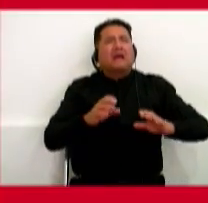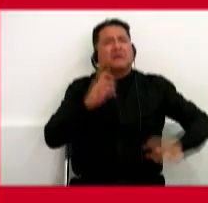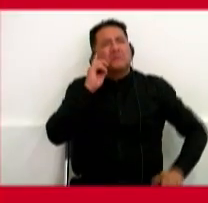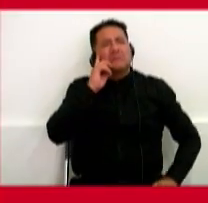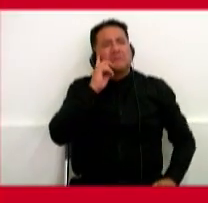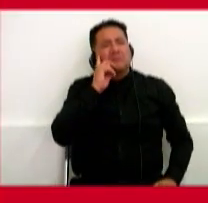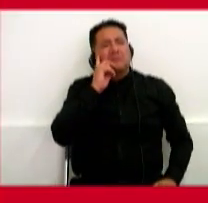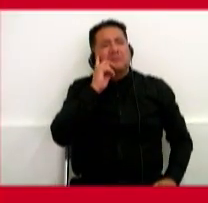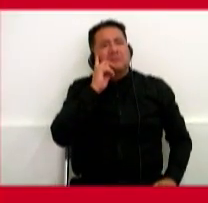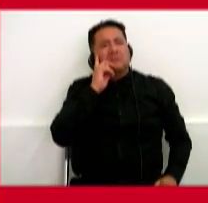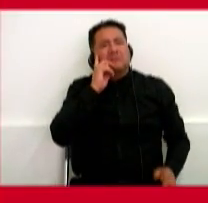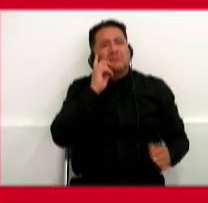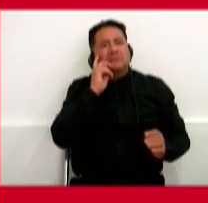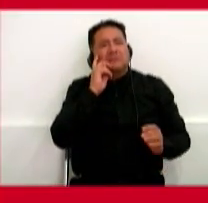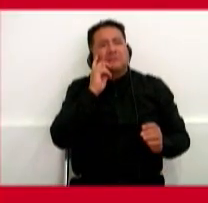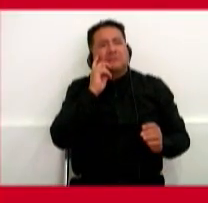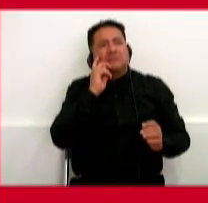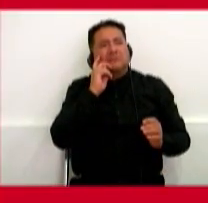justamente